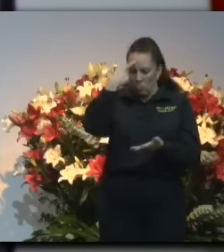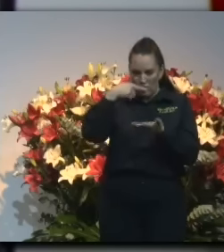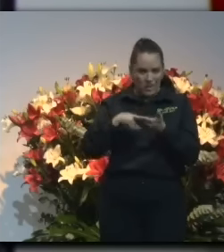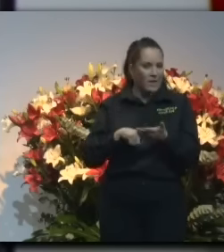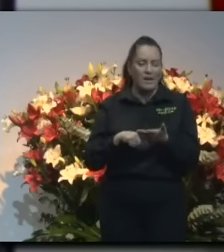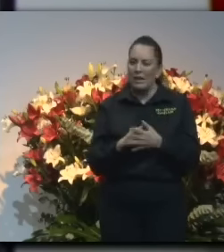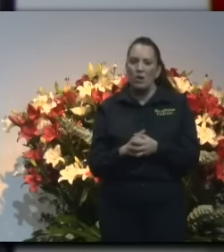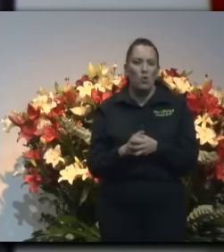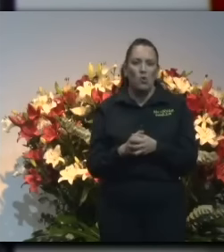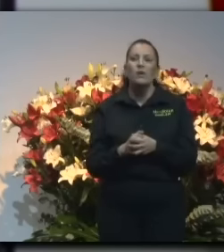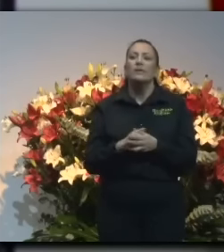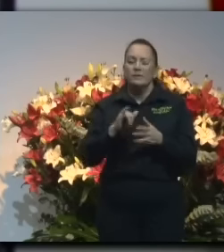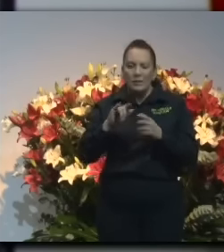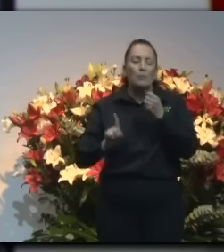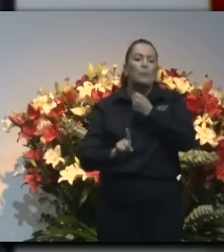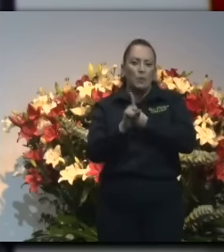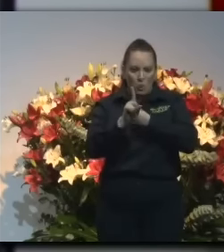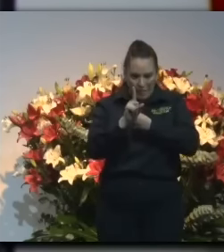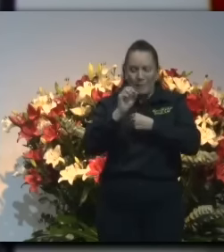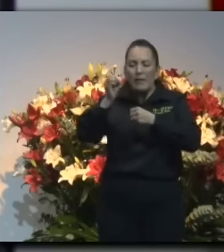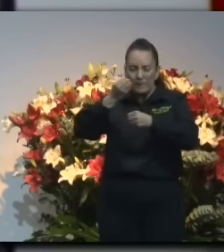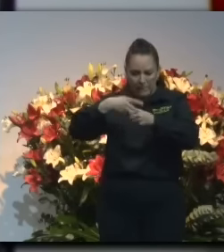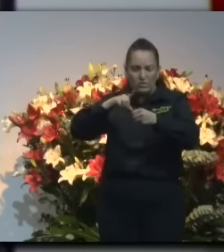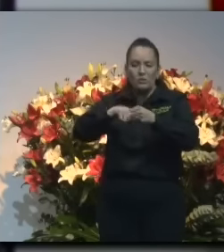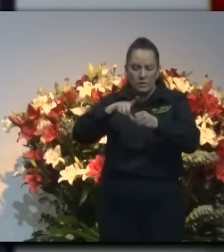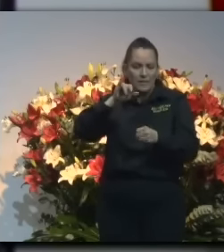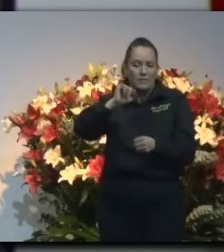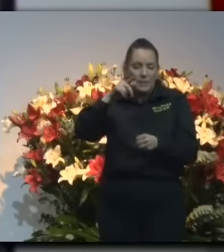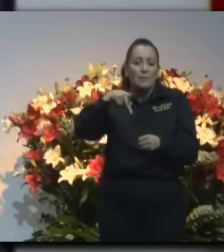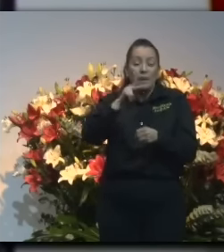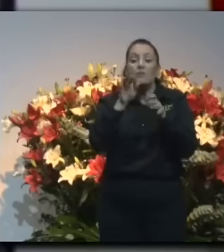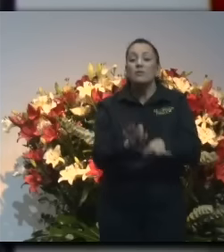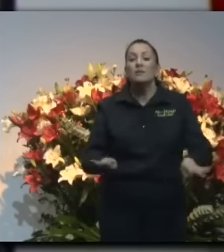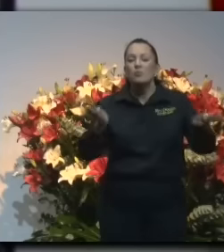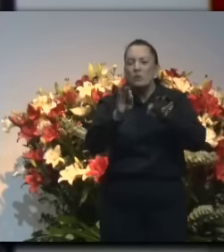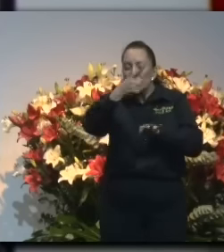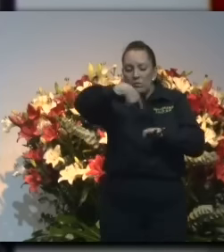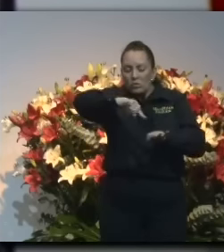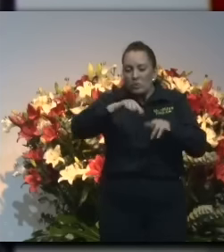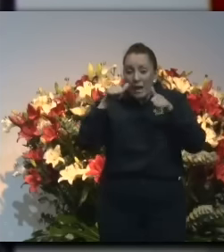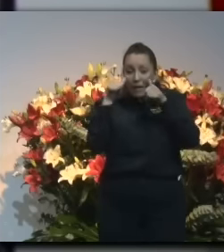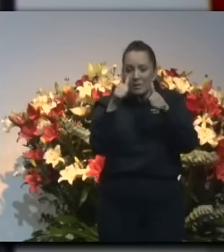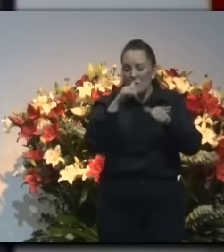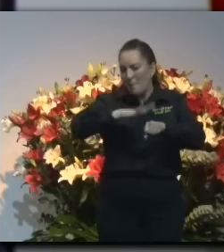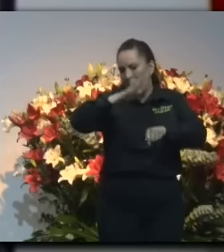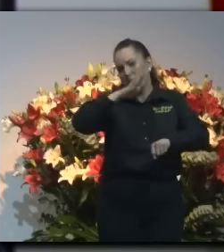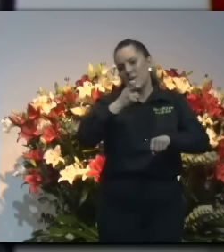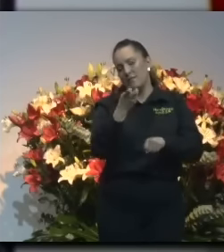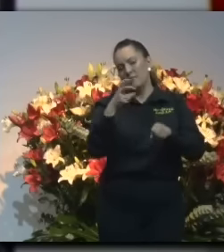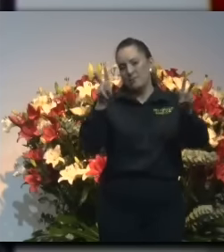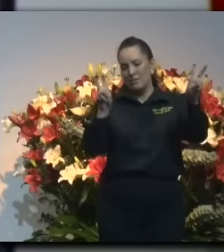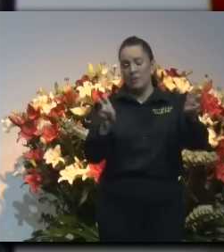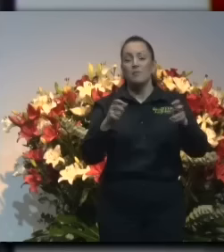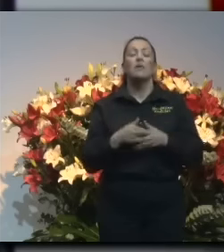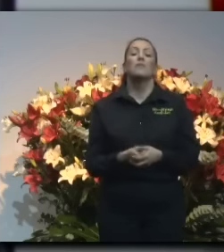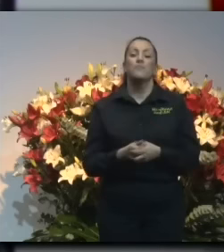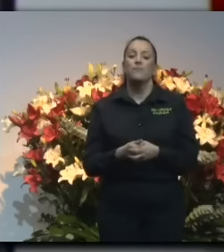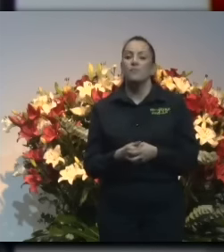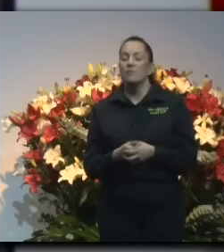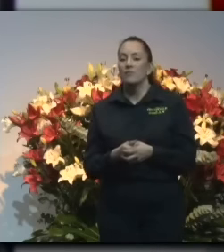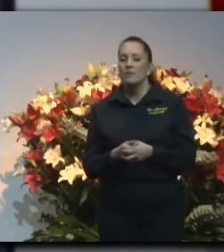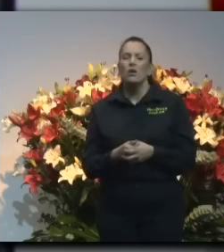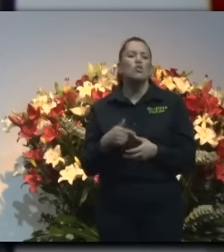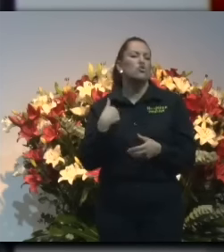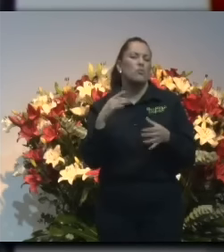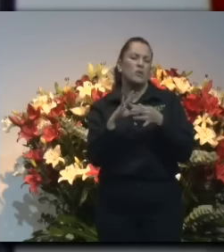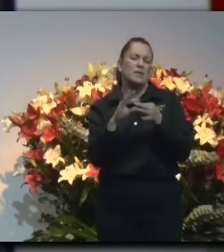una destrucción al tejido social, al contrario, creo que tenemos que trabajar en ese tema. y pues voy a ser muy